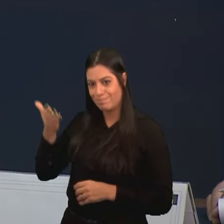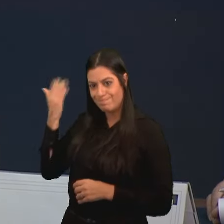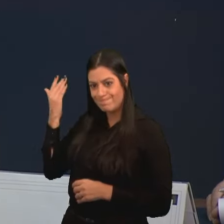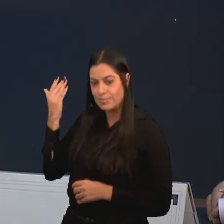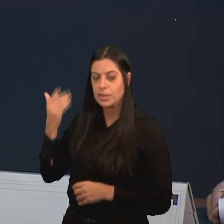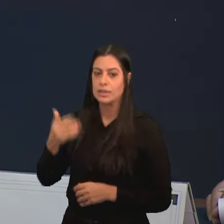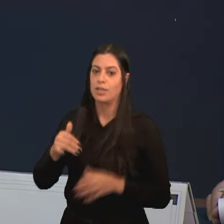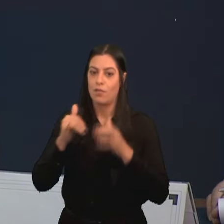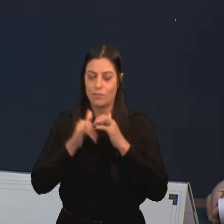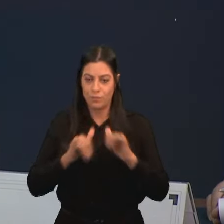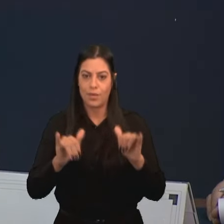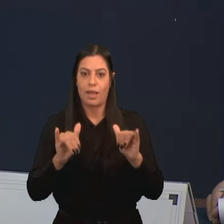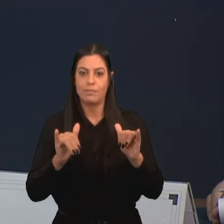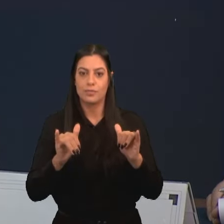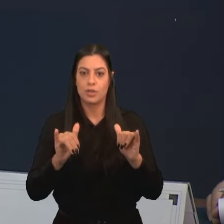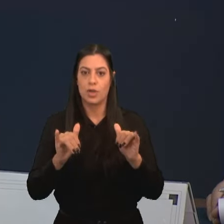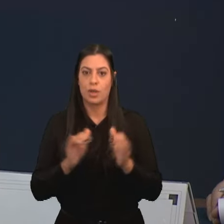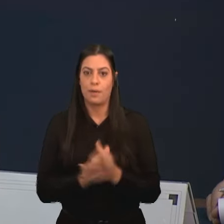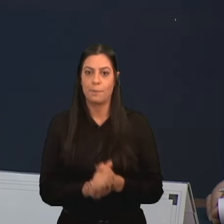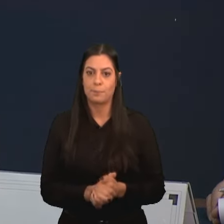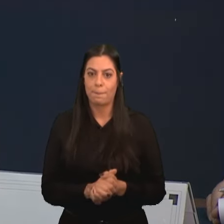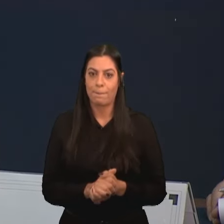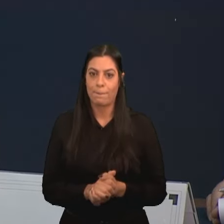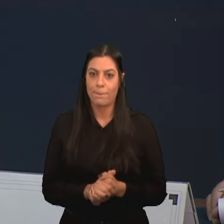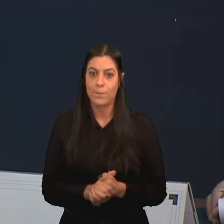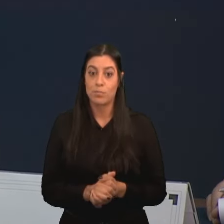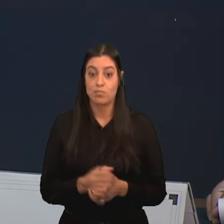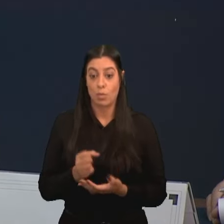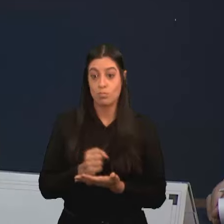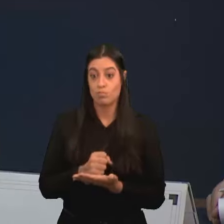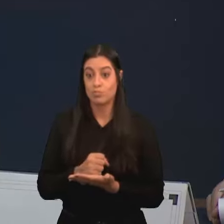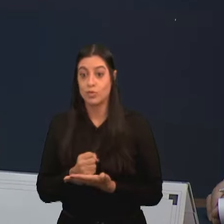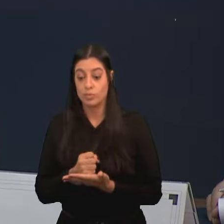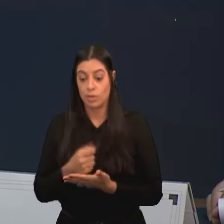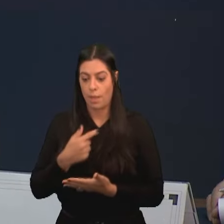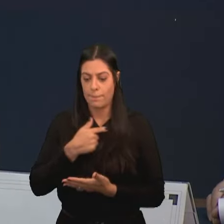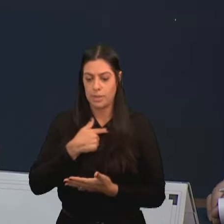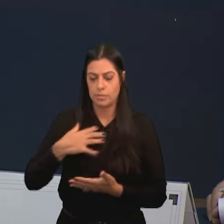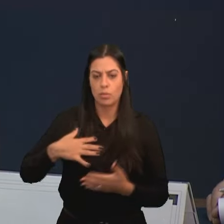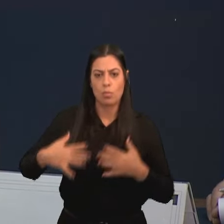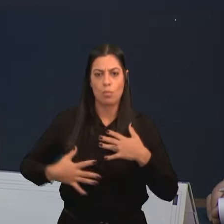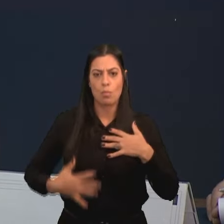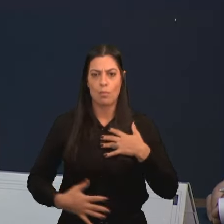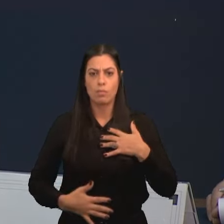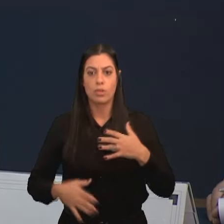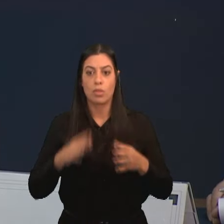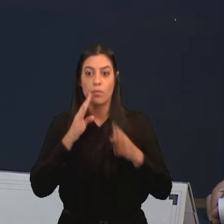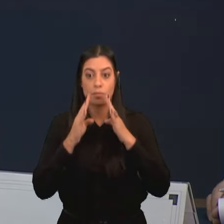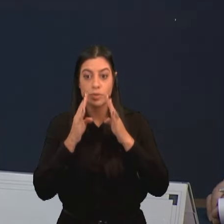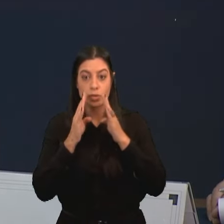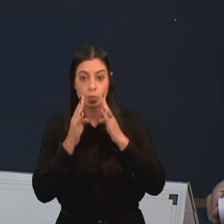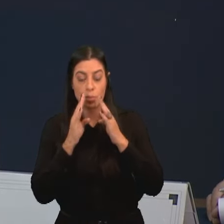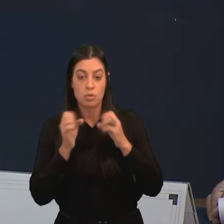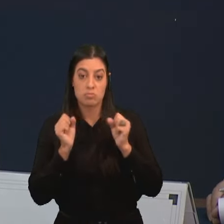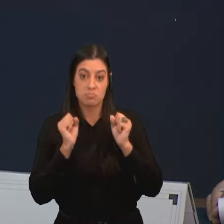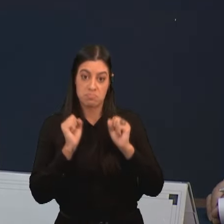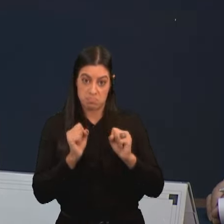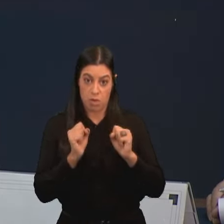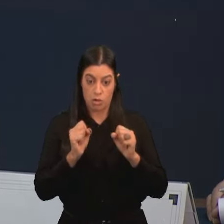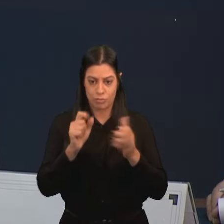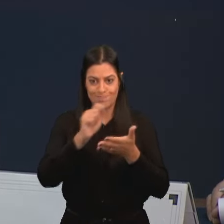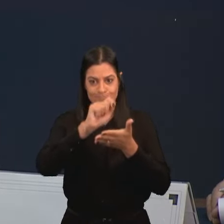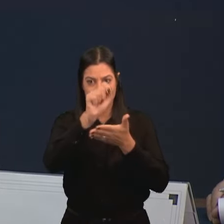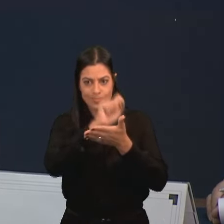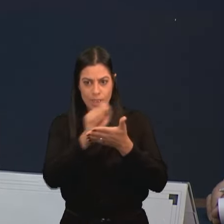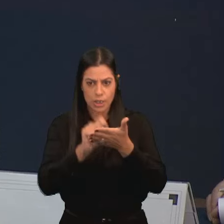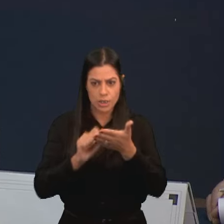caso de la analítica, que con la base en el monitoreo del comportamiento de las personas en Facebook